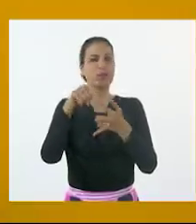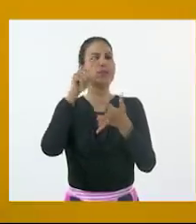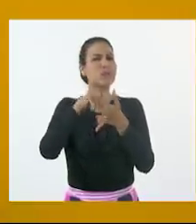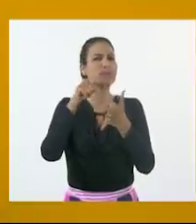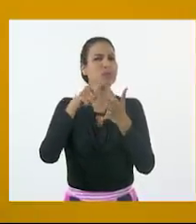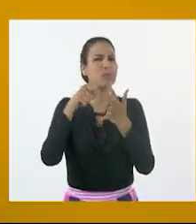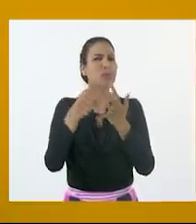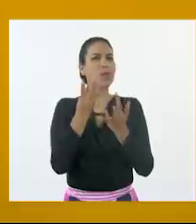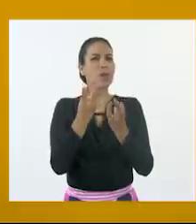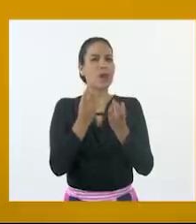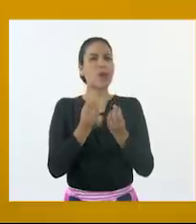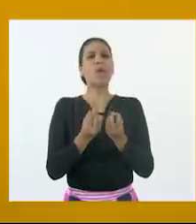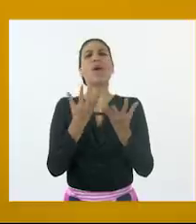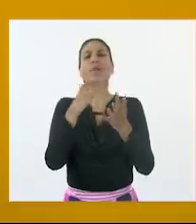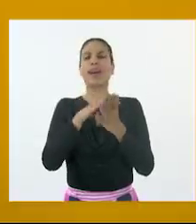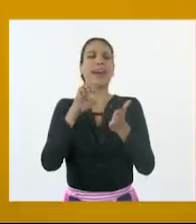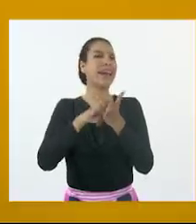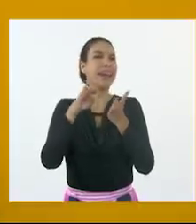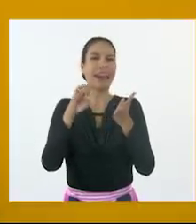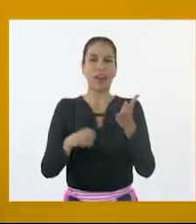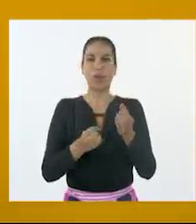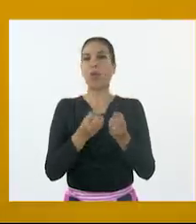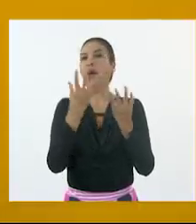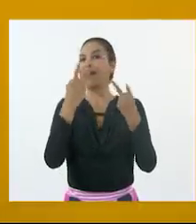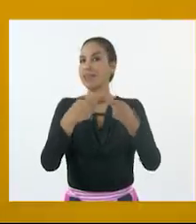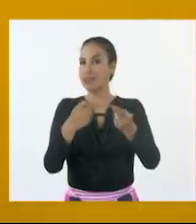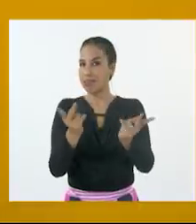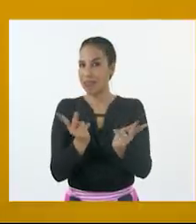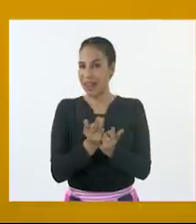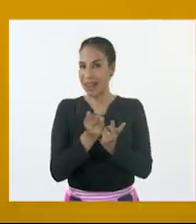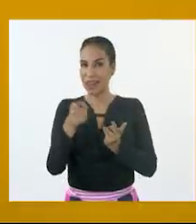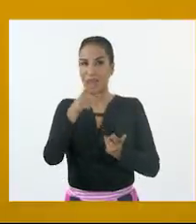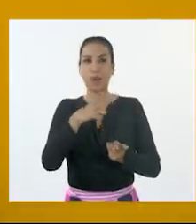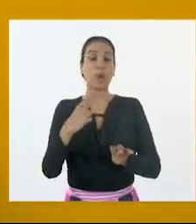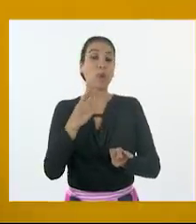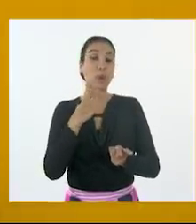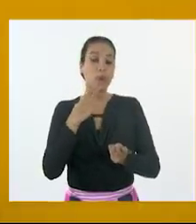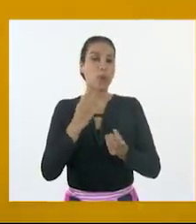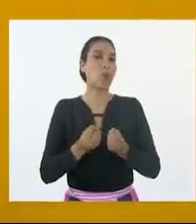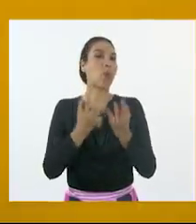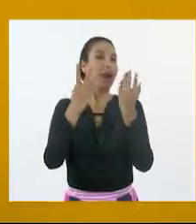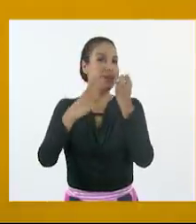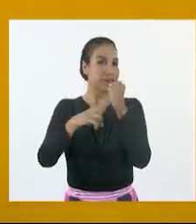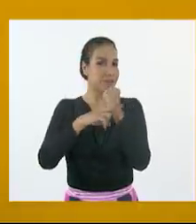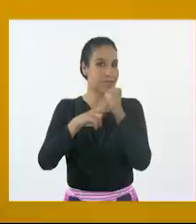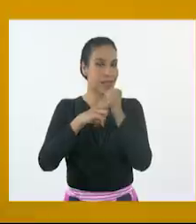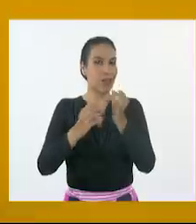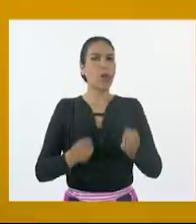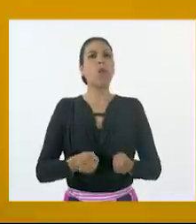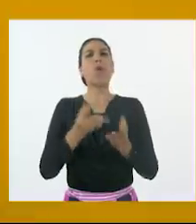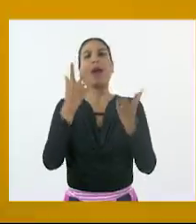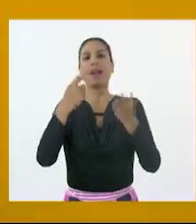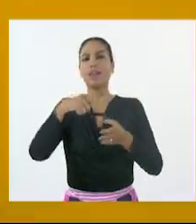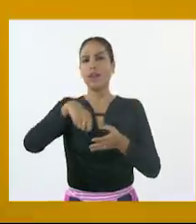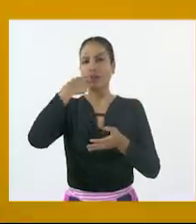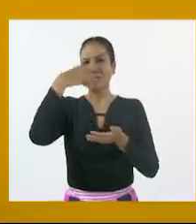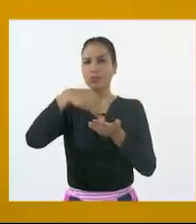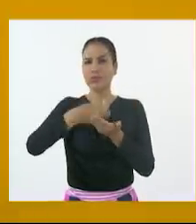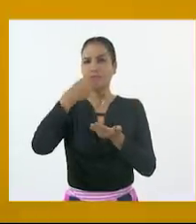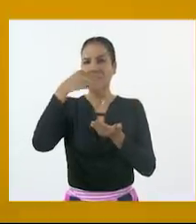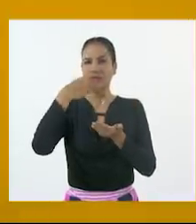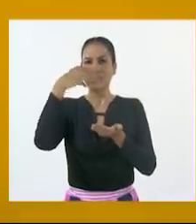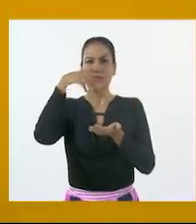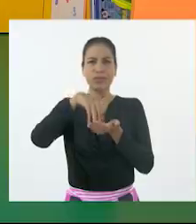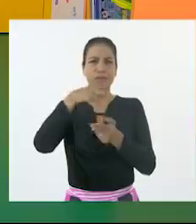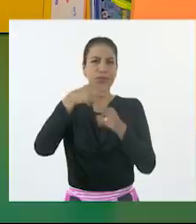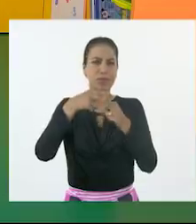conteo. Puedes contar, por ejemplo, cuántos platos van a utilizar, cuántos vasos o cuántos cubiertos hay en la